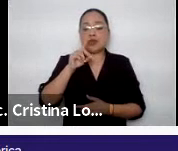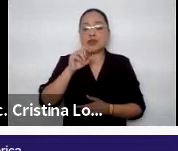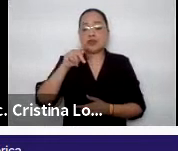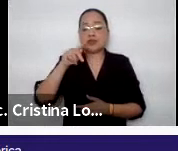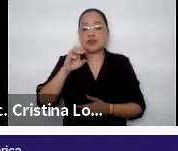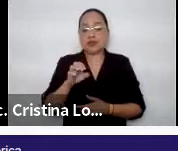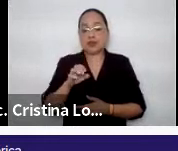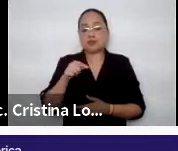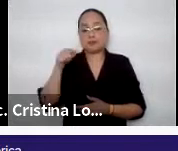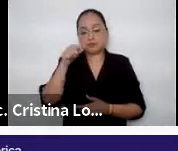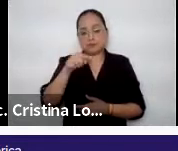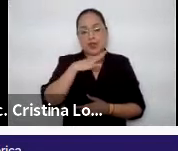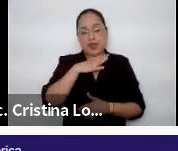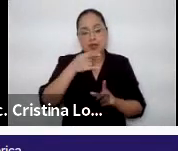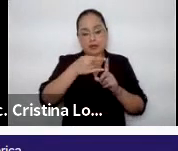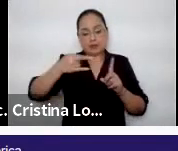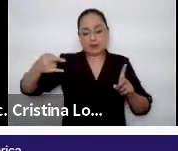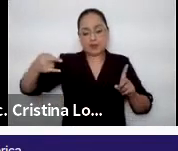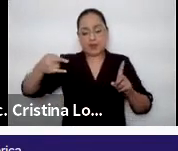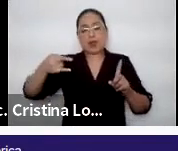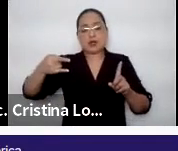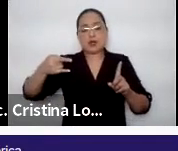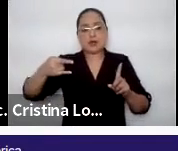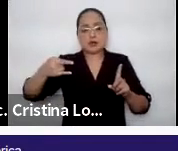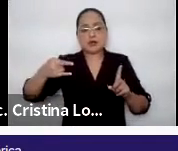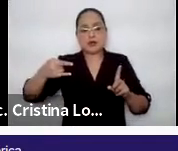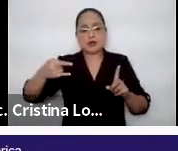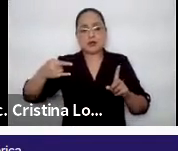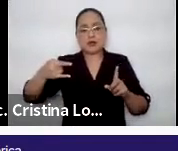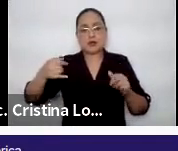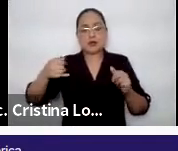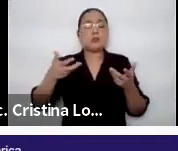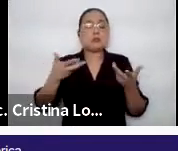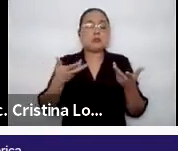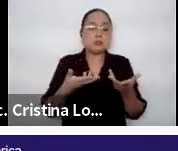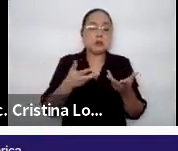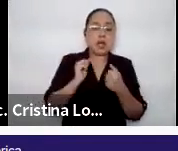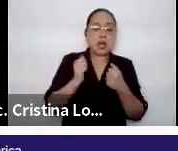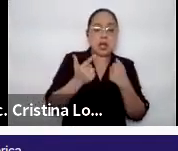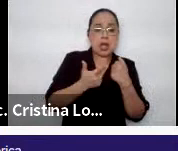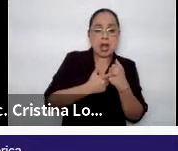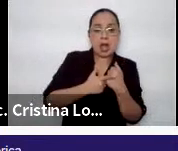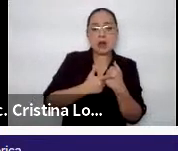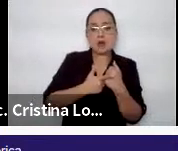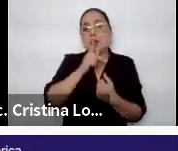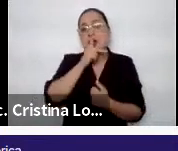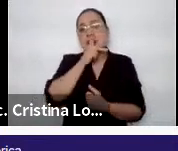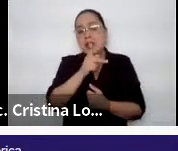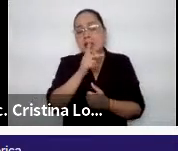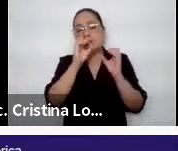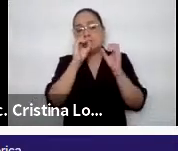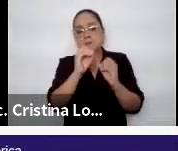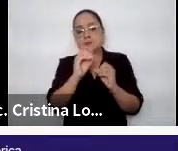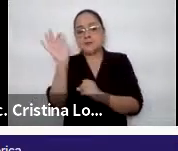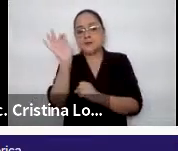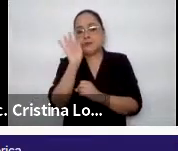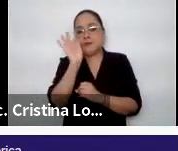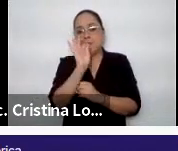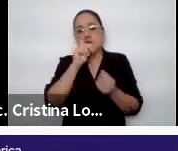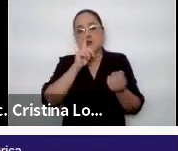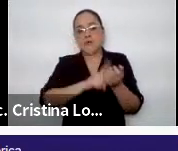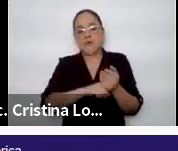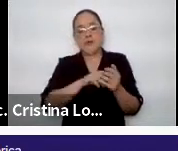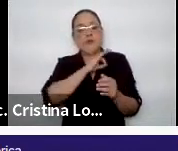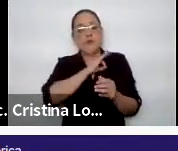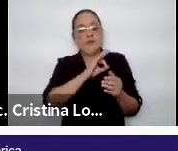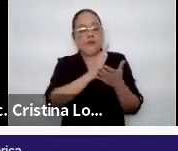directamente aquí, ya sea por alguna voz en específico o las podemos